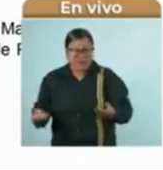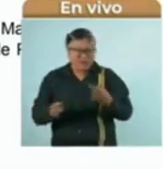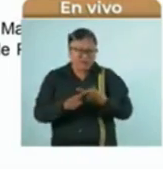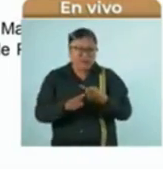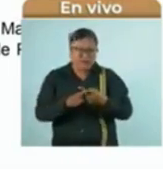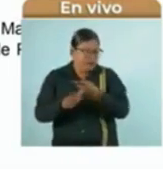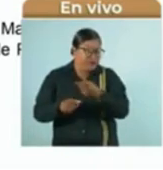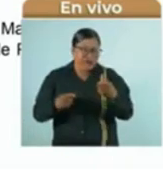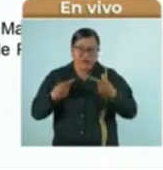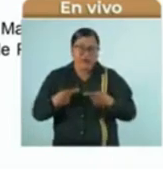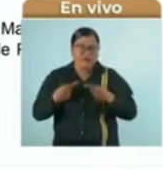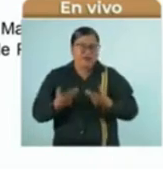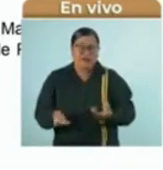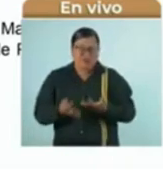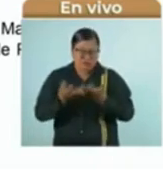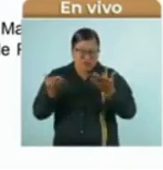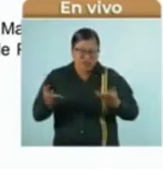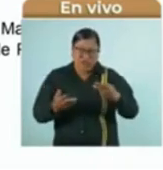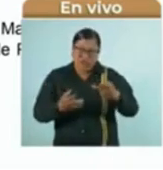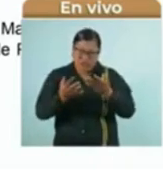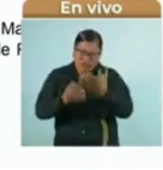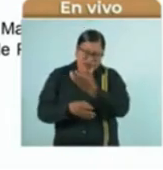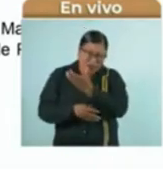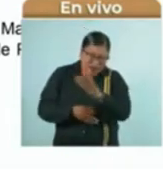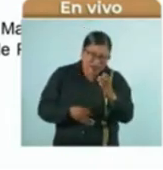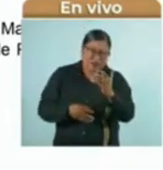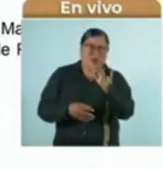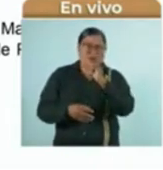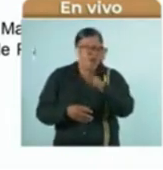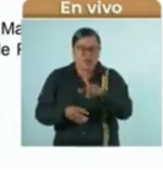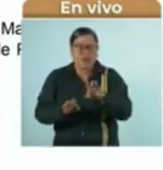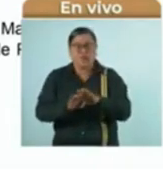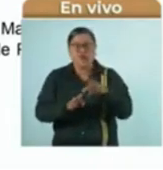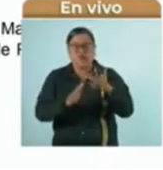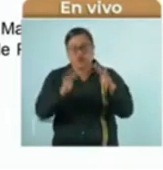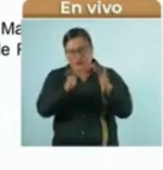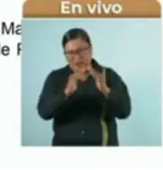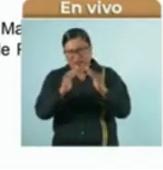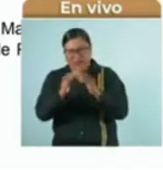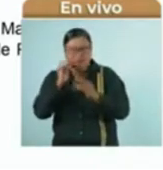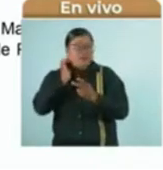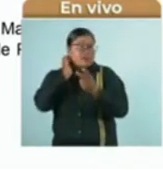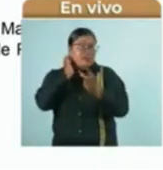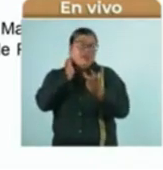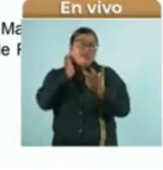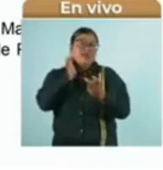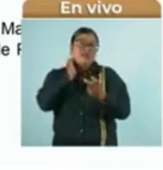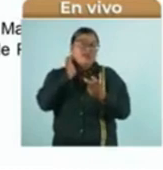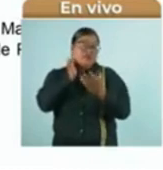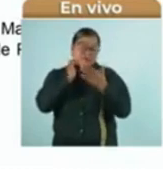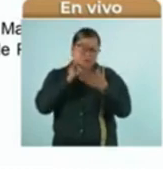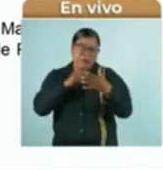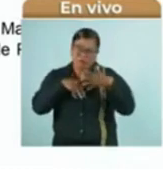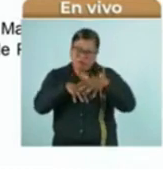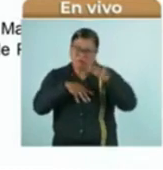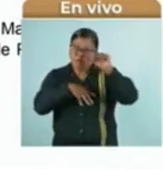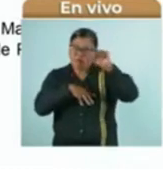pobladores, de su tierra agrícola y de donde viven. Entonces, pues si van a marchar, están en su